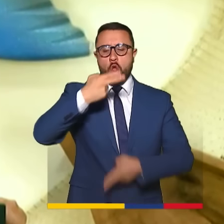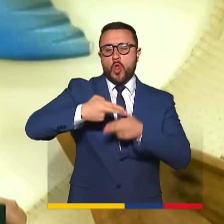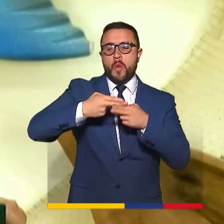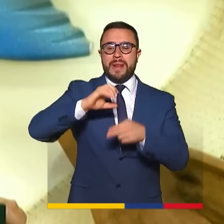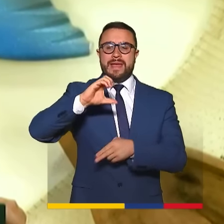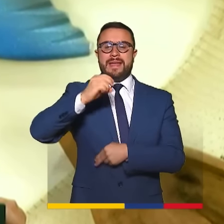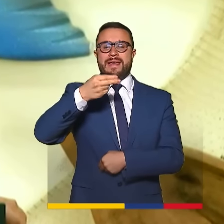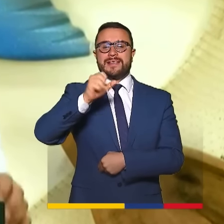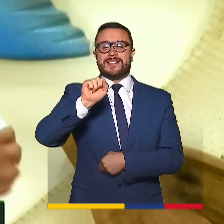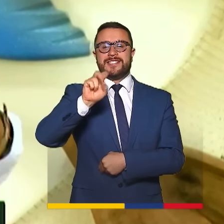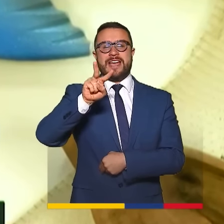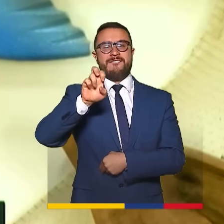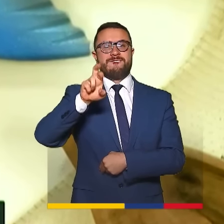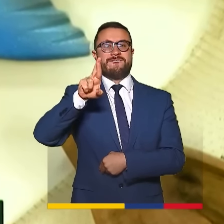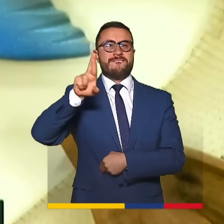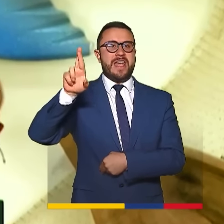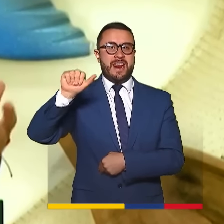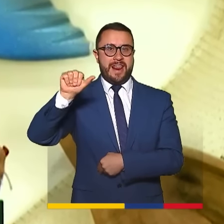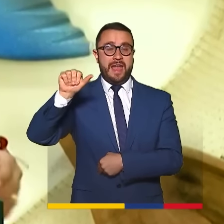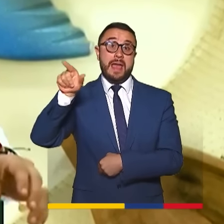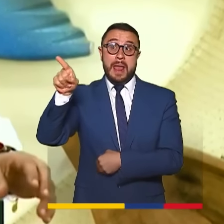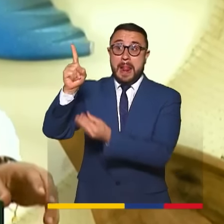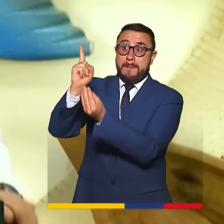Chaverra, conservador él,